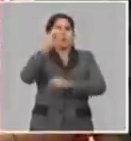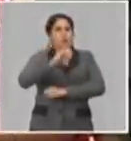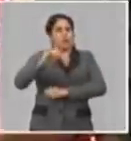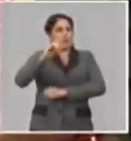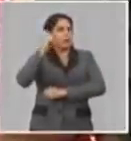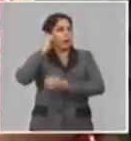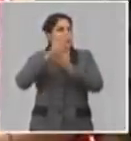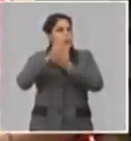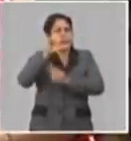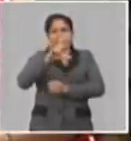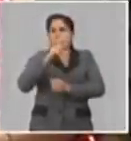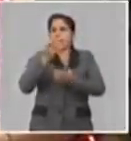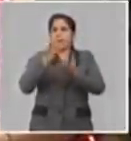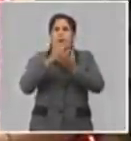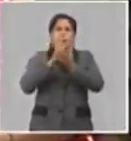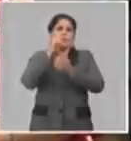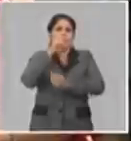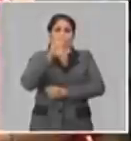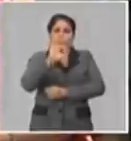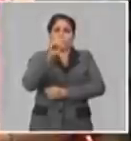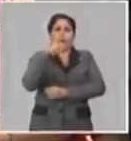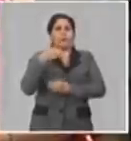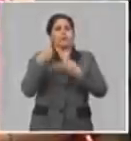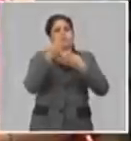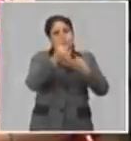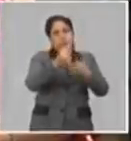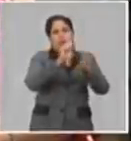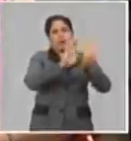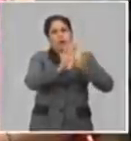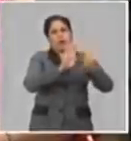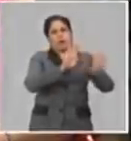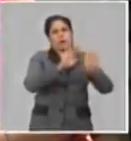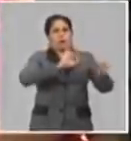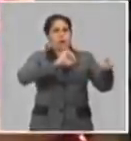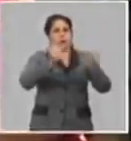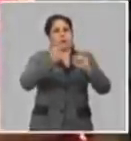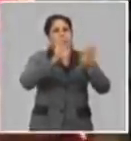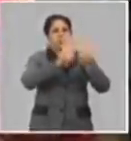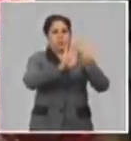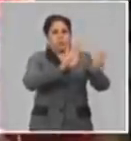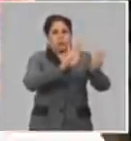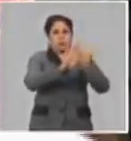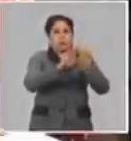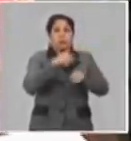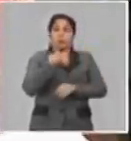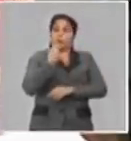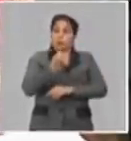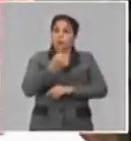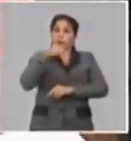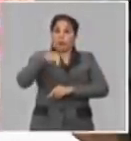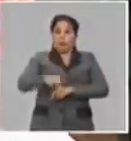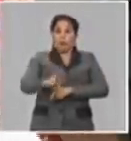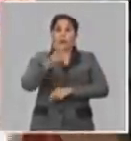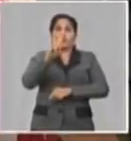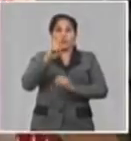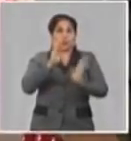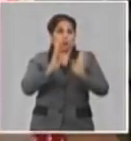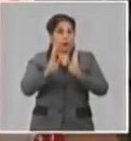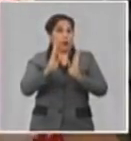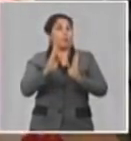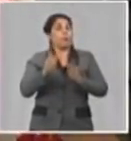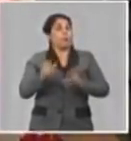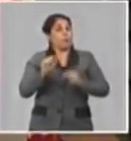masa en cada territorio. Hay que decir que hemos llegado a la fase